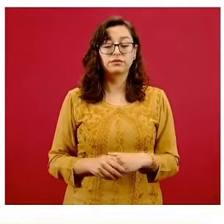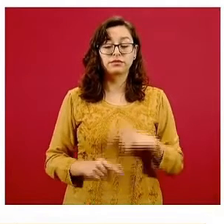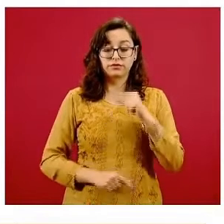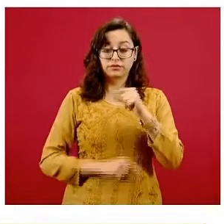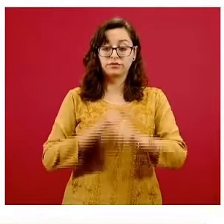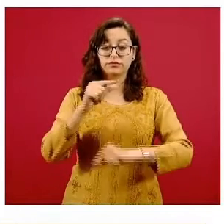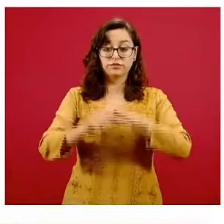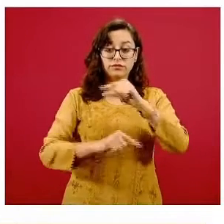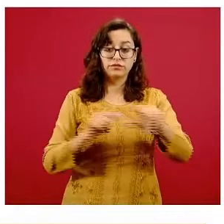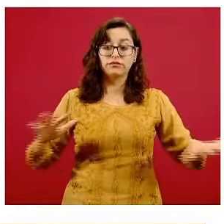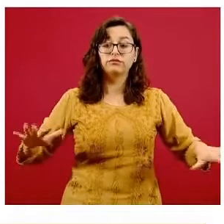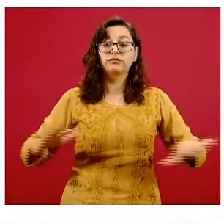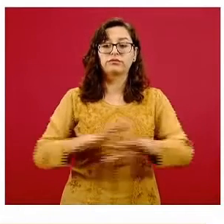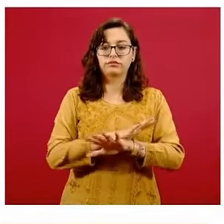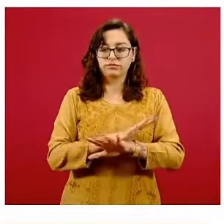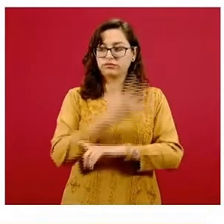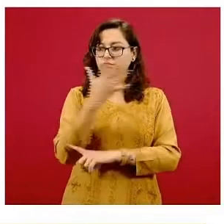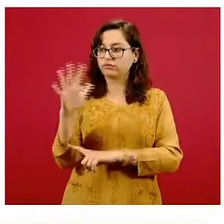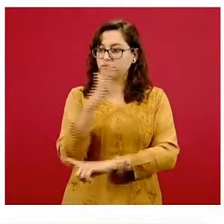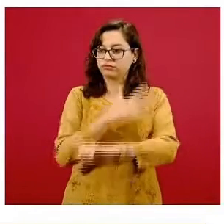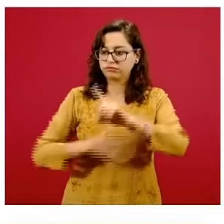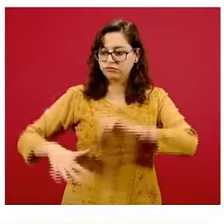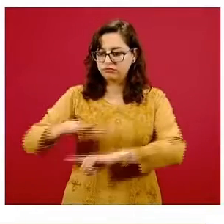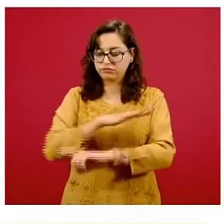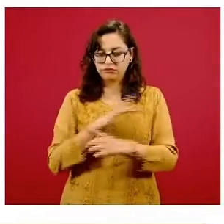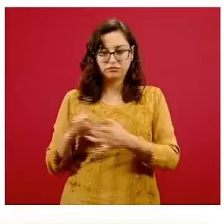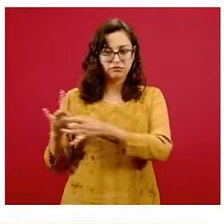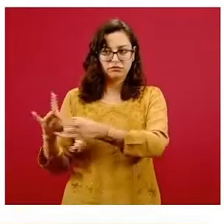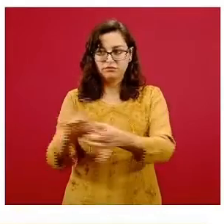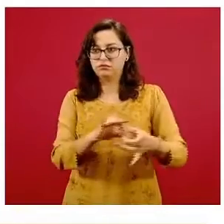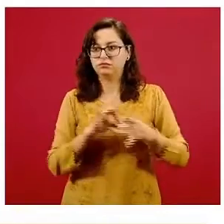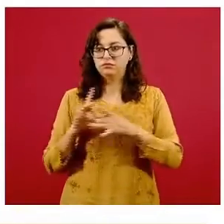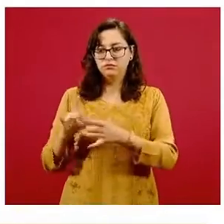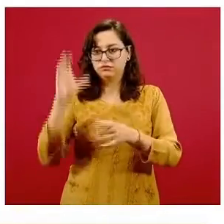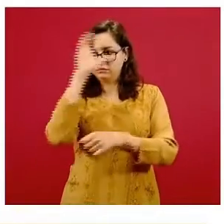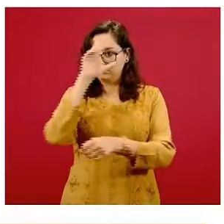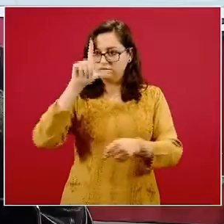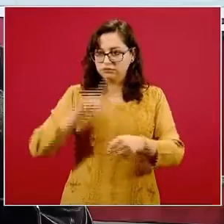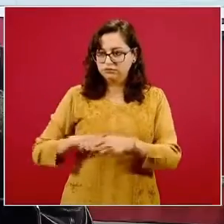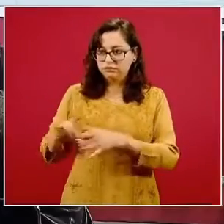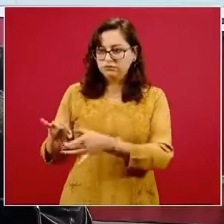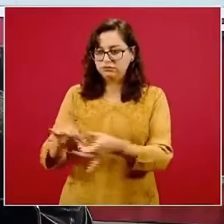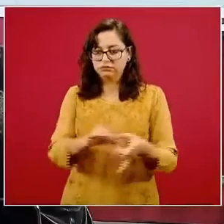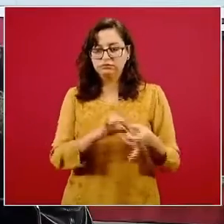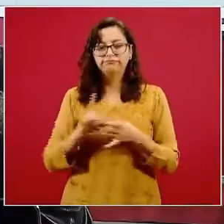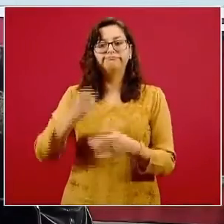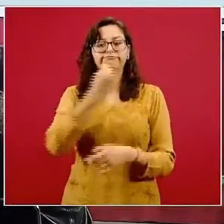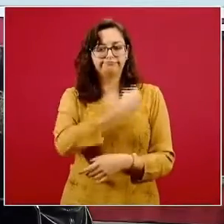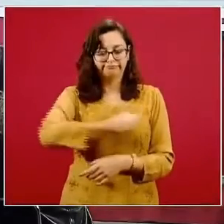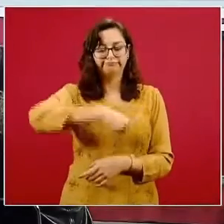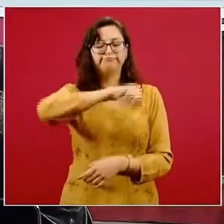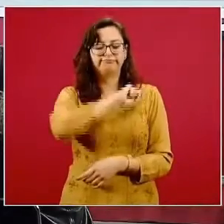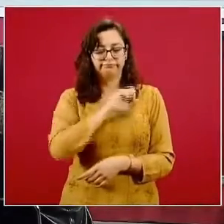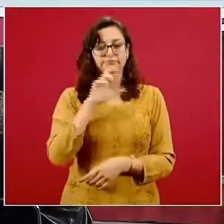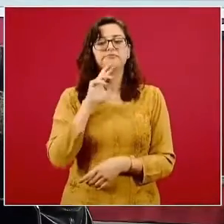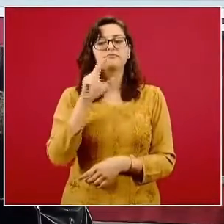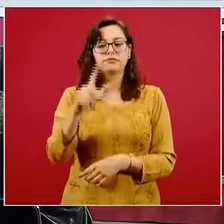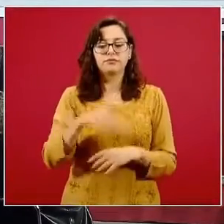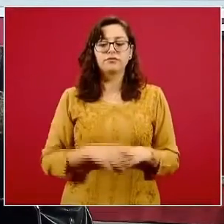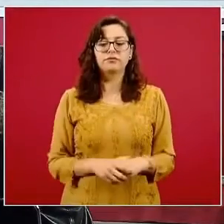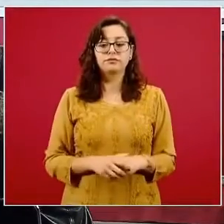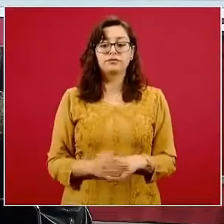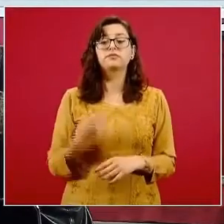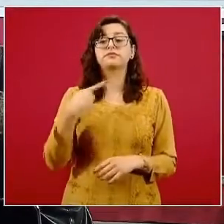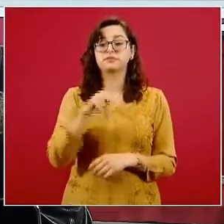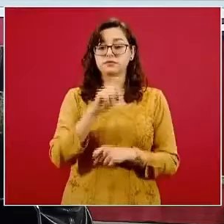alimentación agroecológica pertinente culturalmente, mucho más saludable. La que sigue, pero también, estamos echando